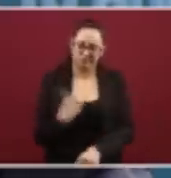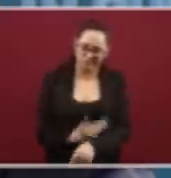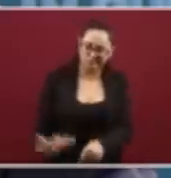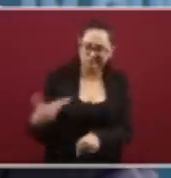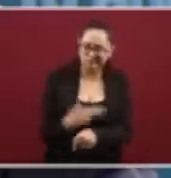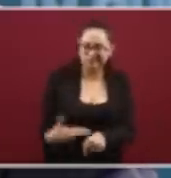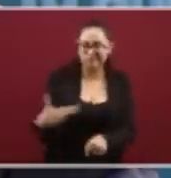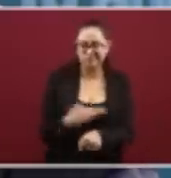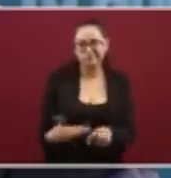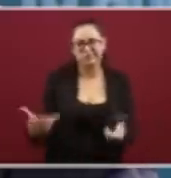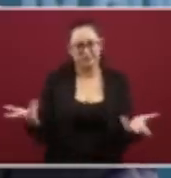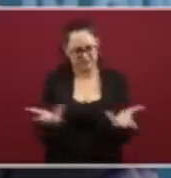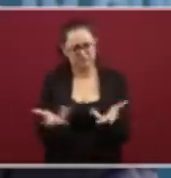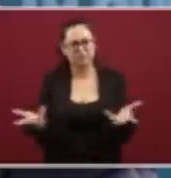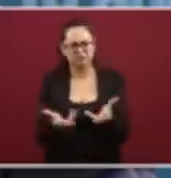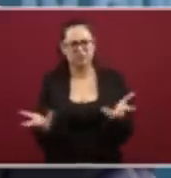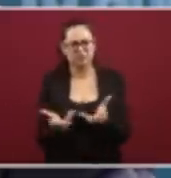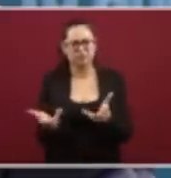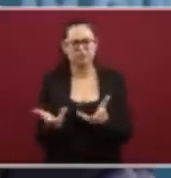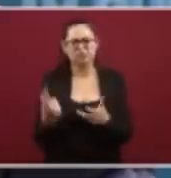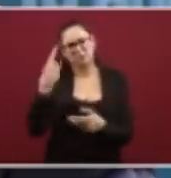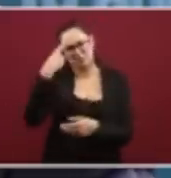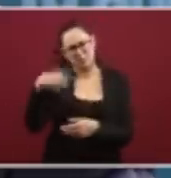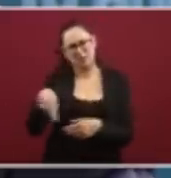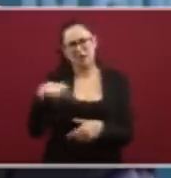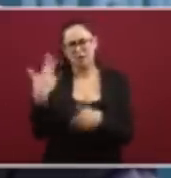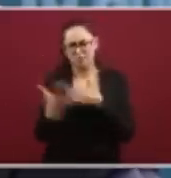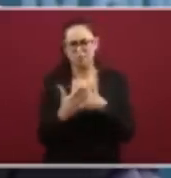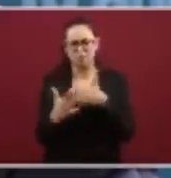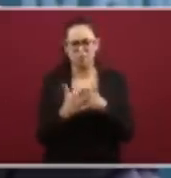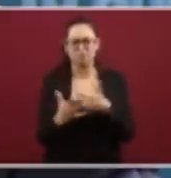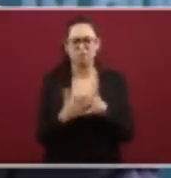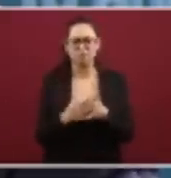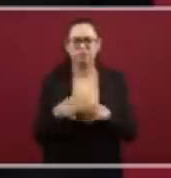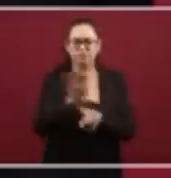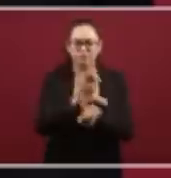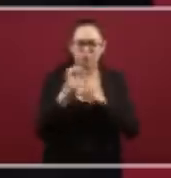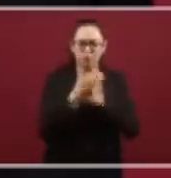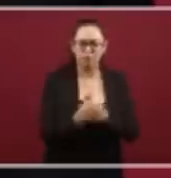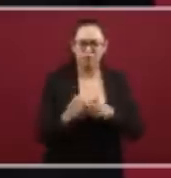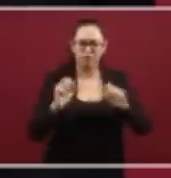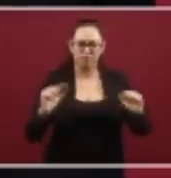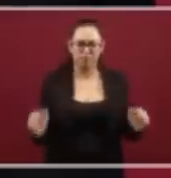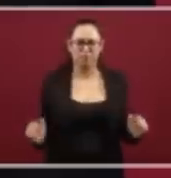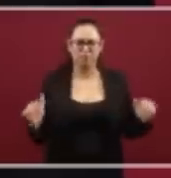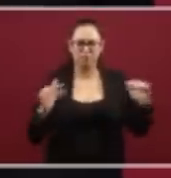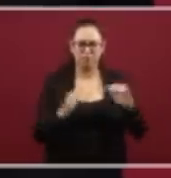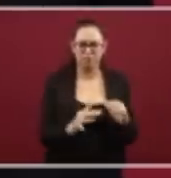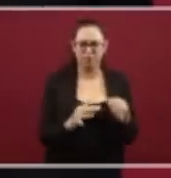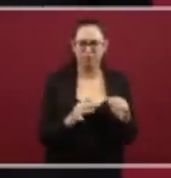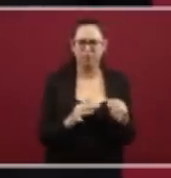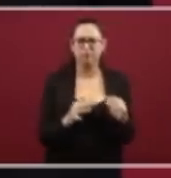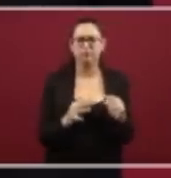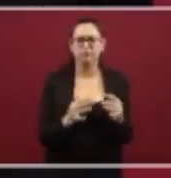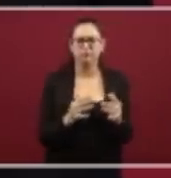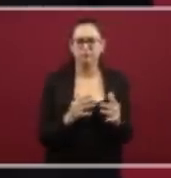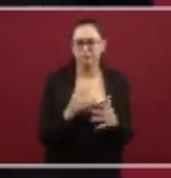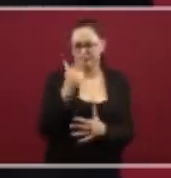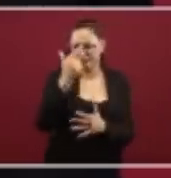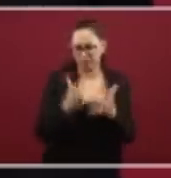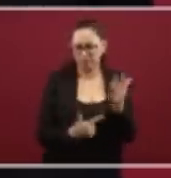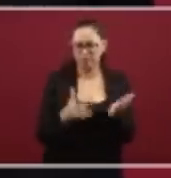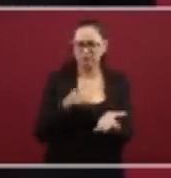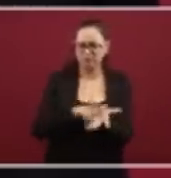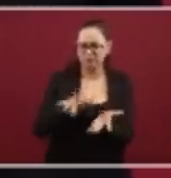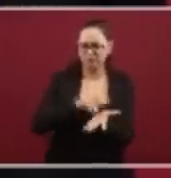todas las gestiones gestiones conducentes para que en la próxima sesión del comité técnico de ese fideicomiso que es en donde se aprueban todas las ayudas